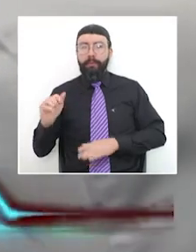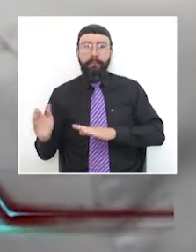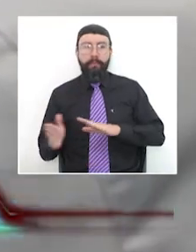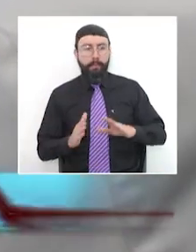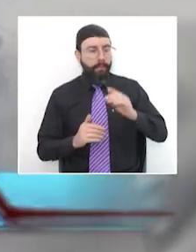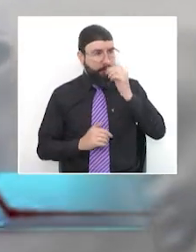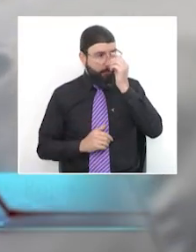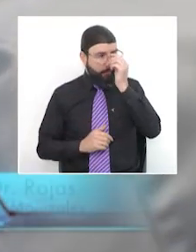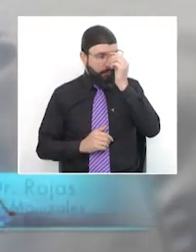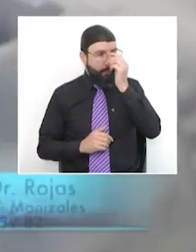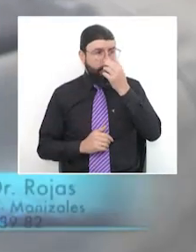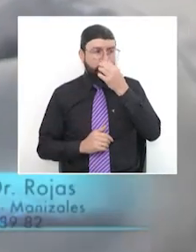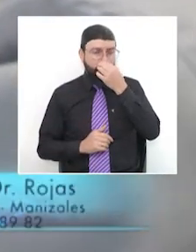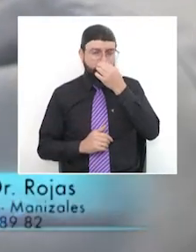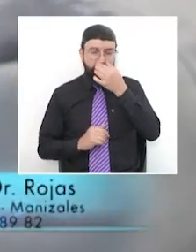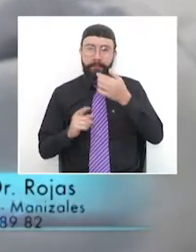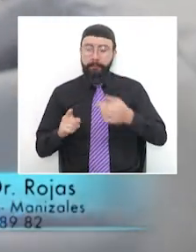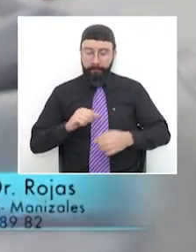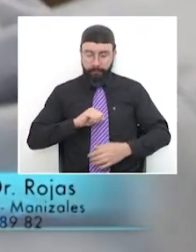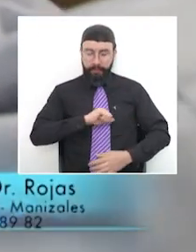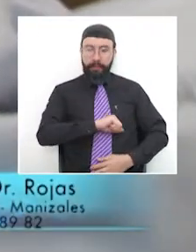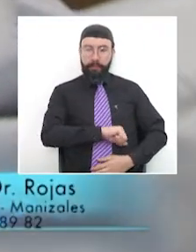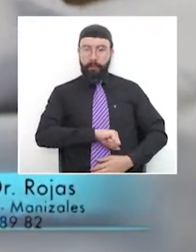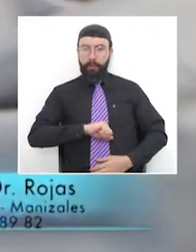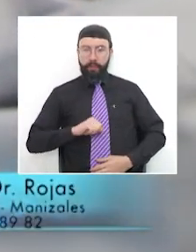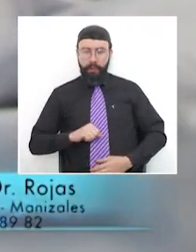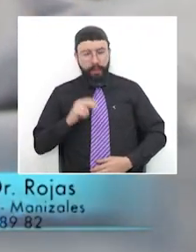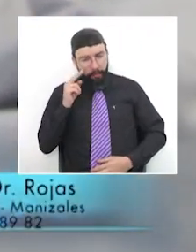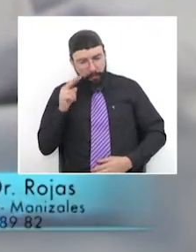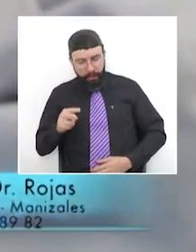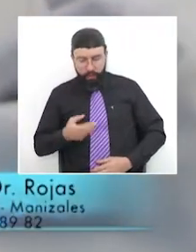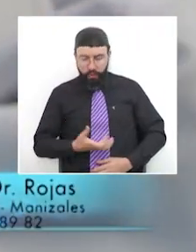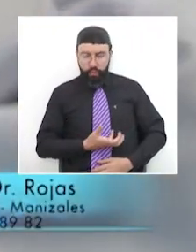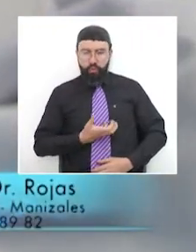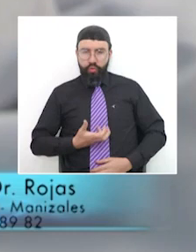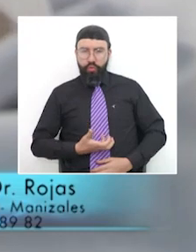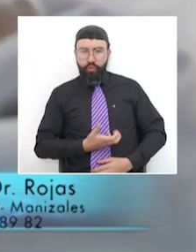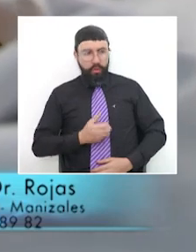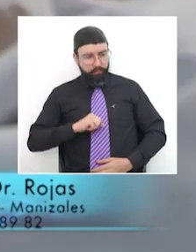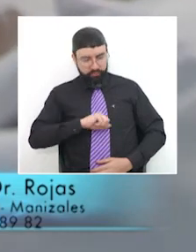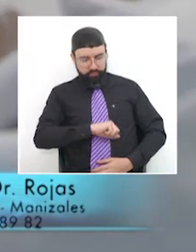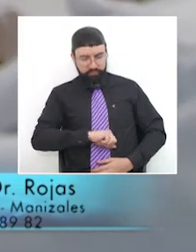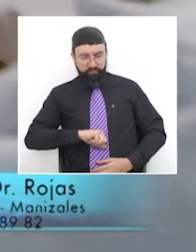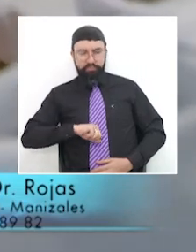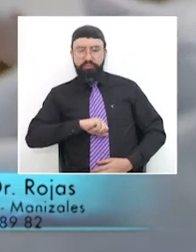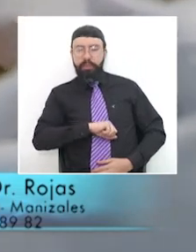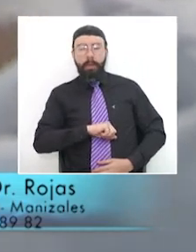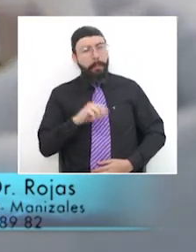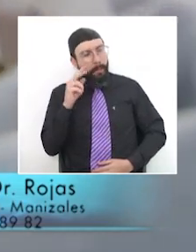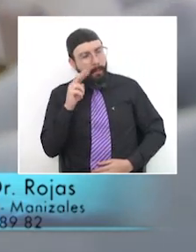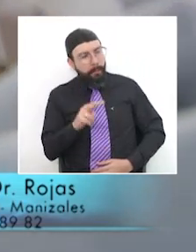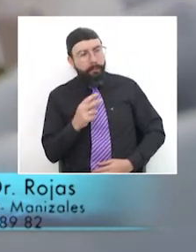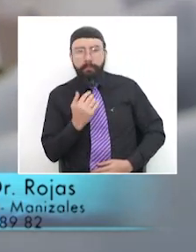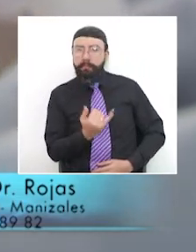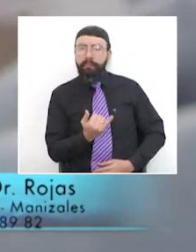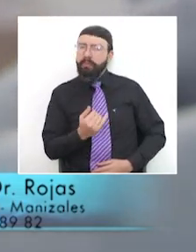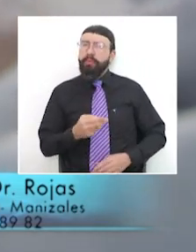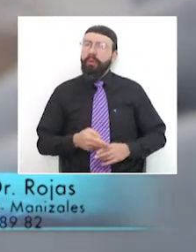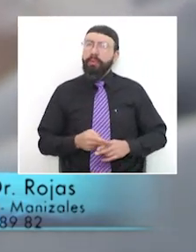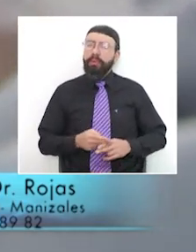sacar como el estómago para afuera, ¿sí? Pasamos